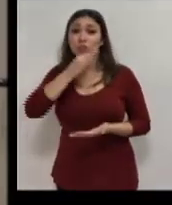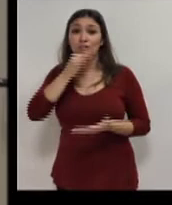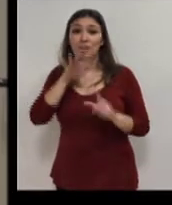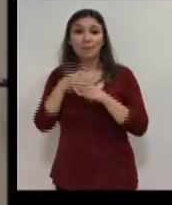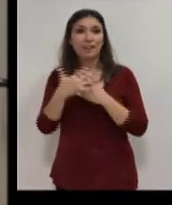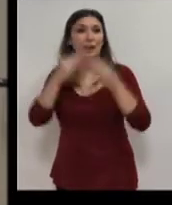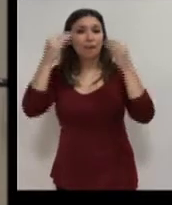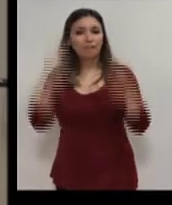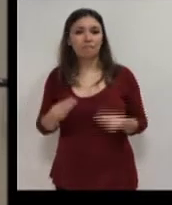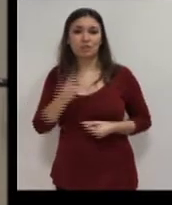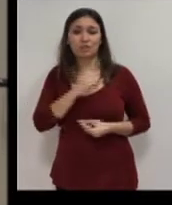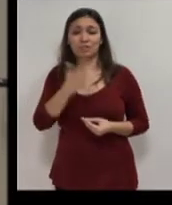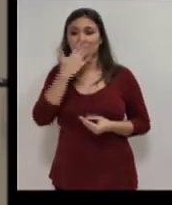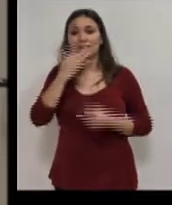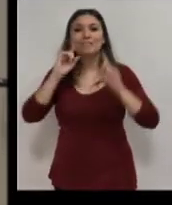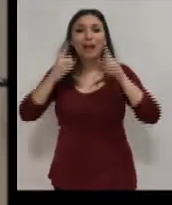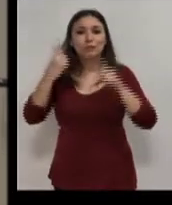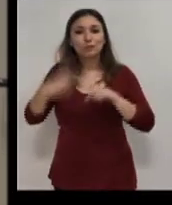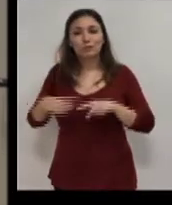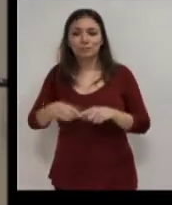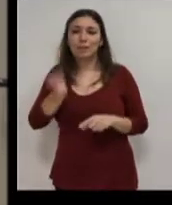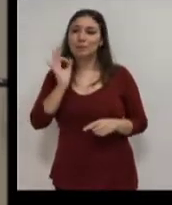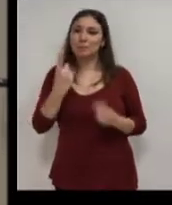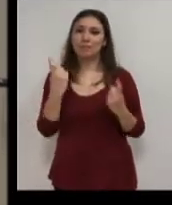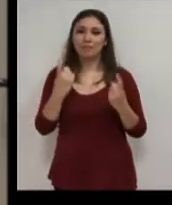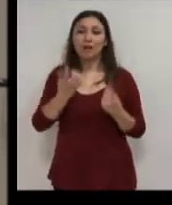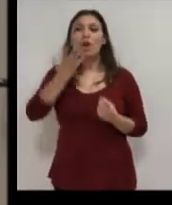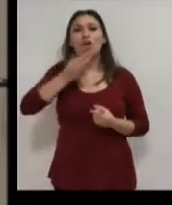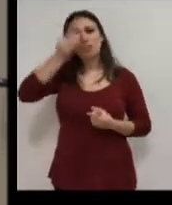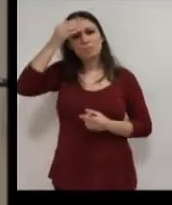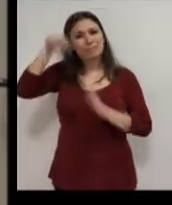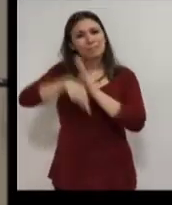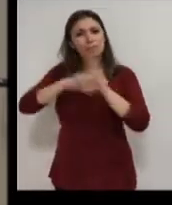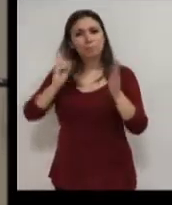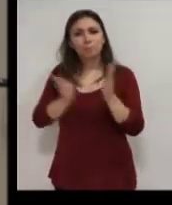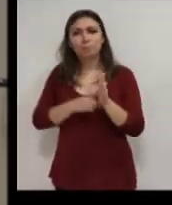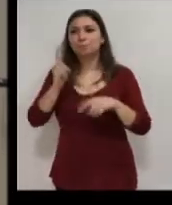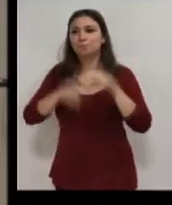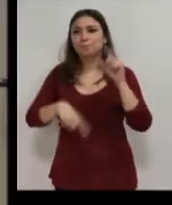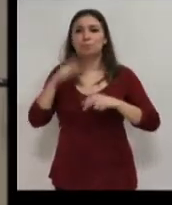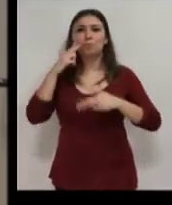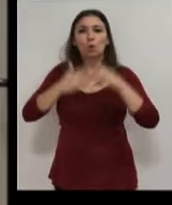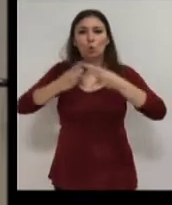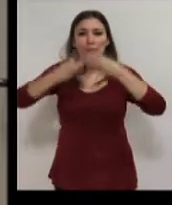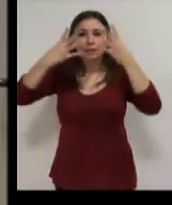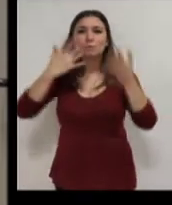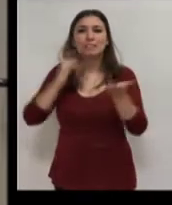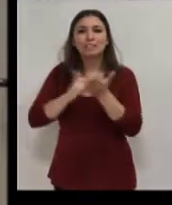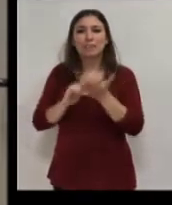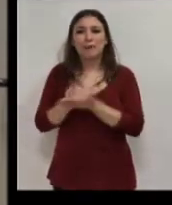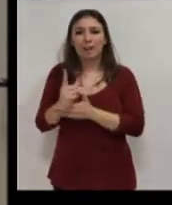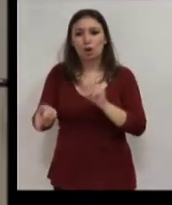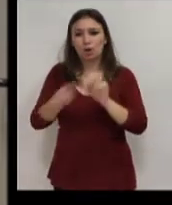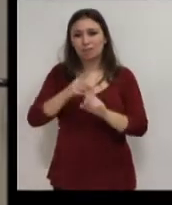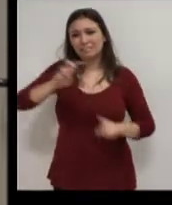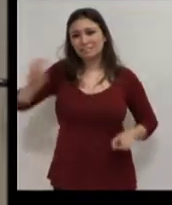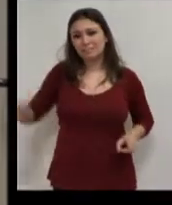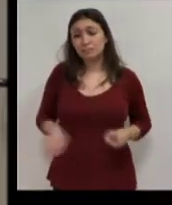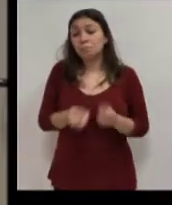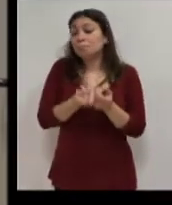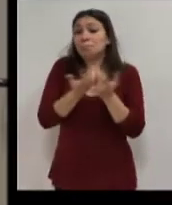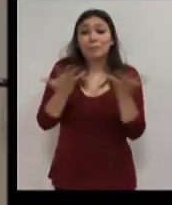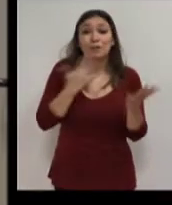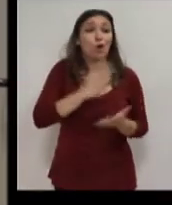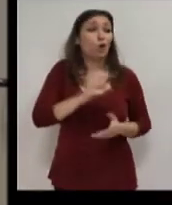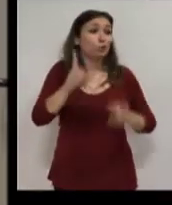que todavía pues, no ha llegado a resolverse. En fin, hay casos en los que efectivamente se necesita conocimientos integrados, pues de movilización, de urbanismo, de sistemas